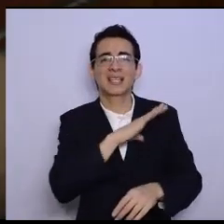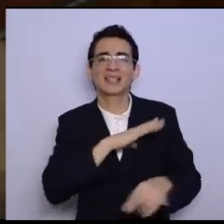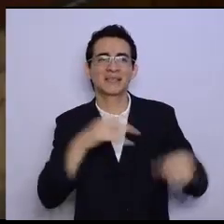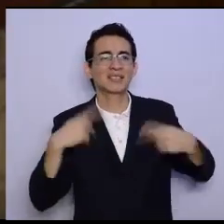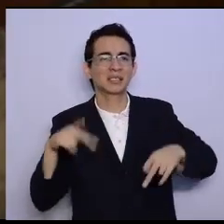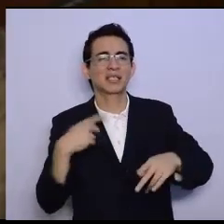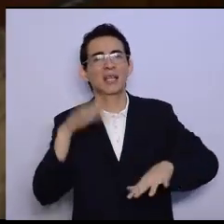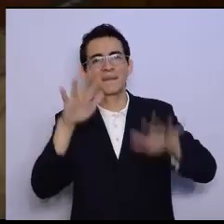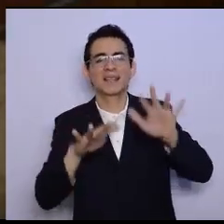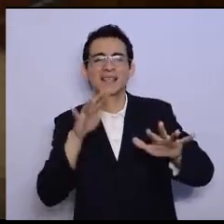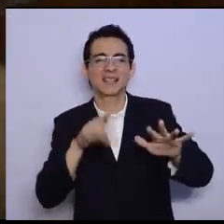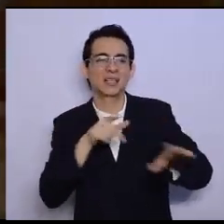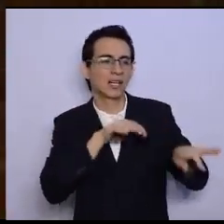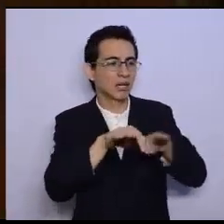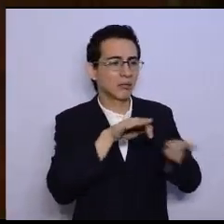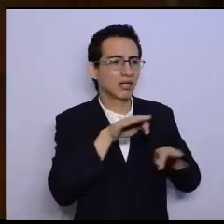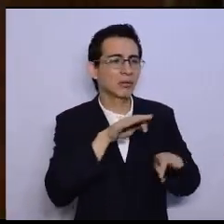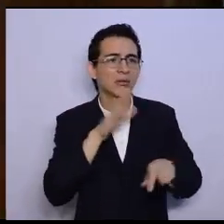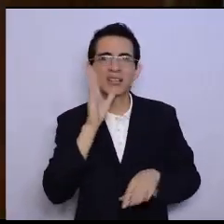cesándoles un poco el trabajo,